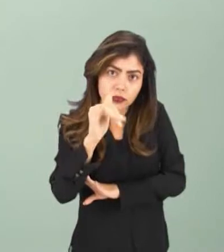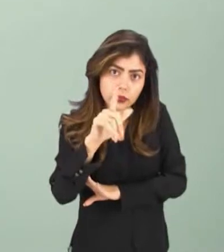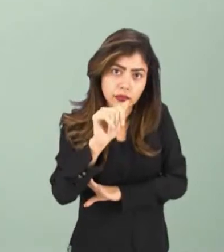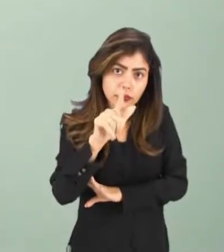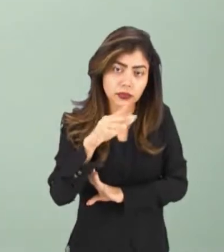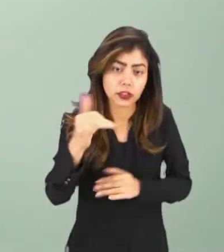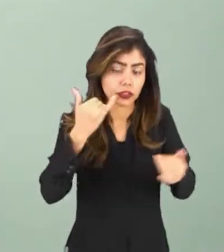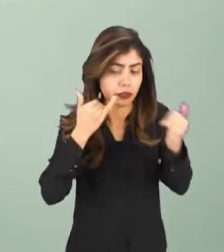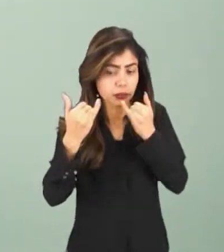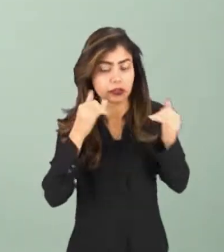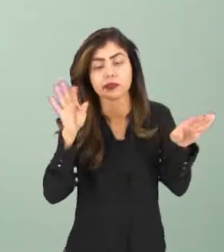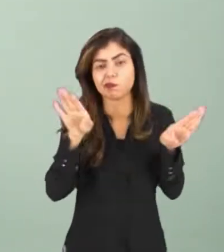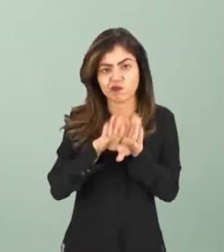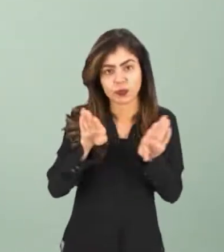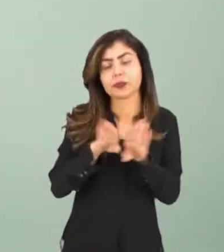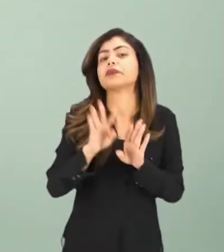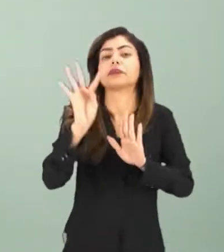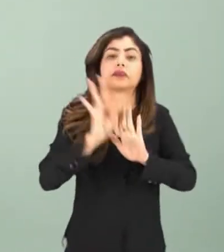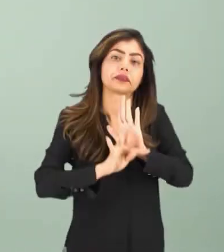de información